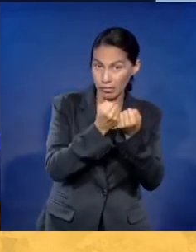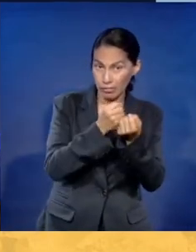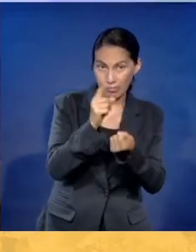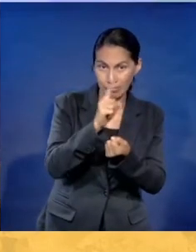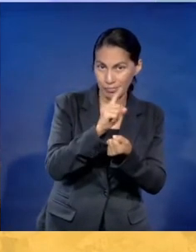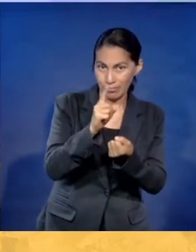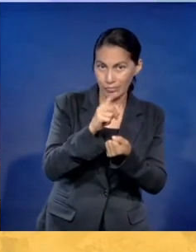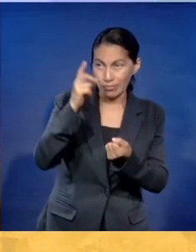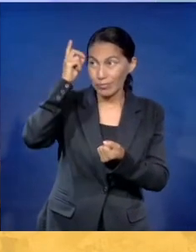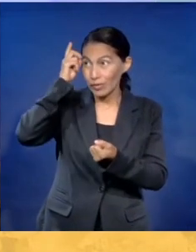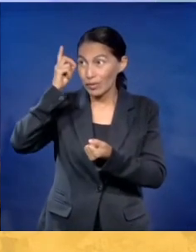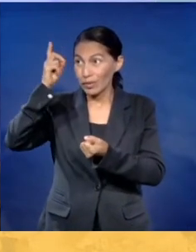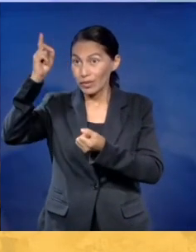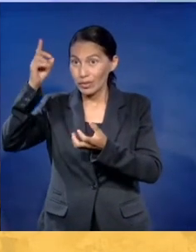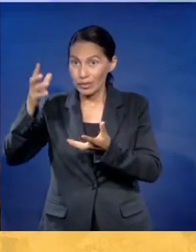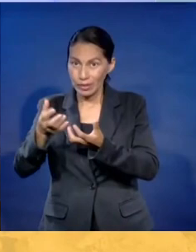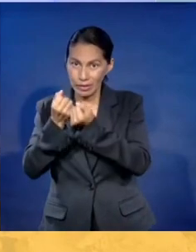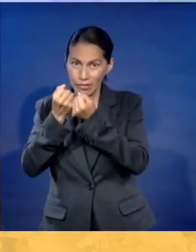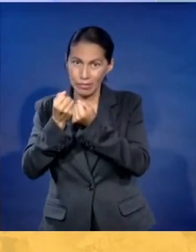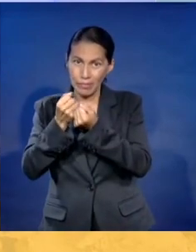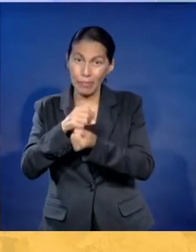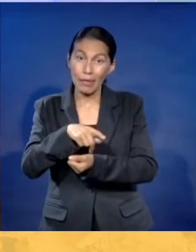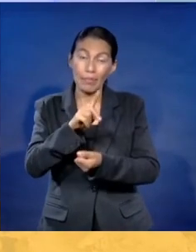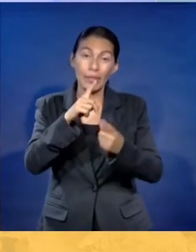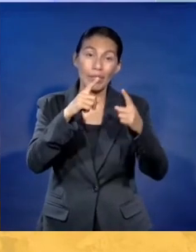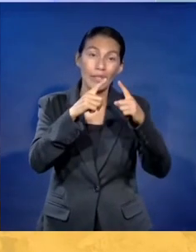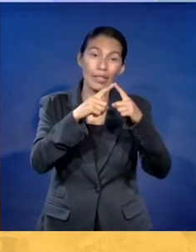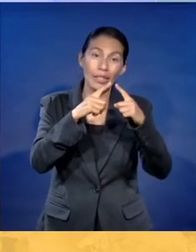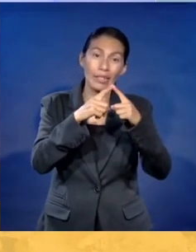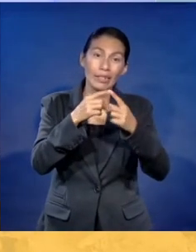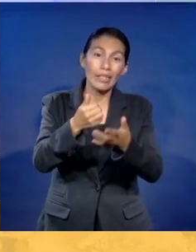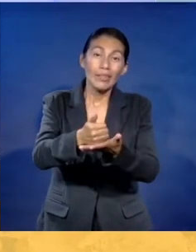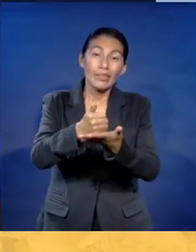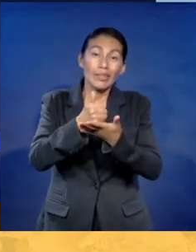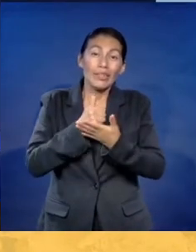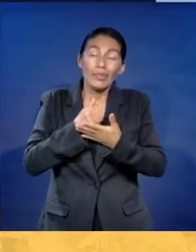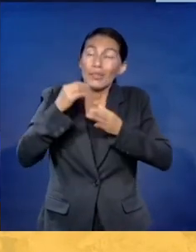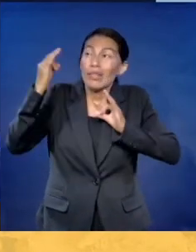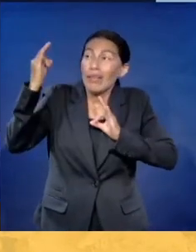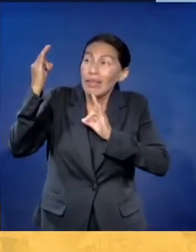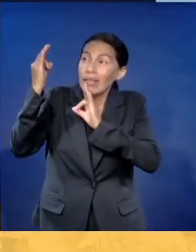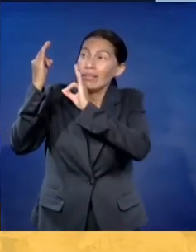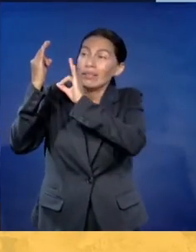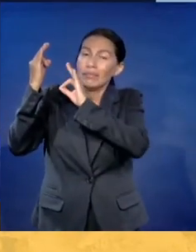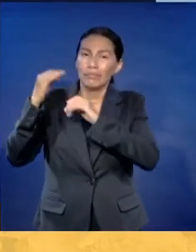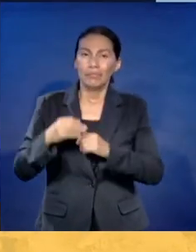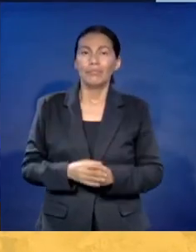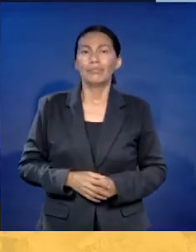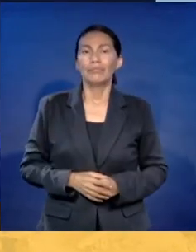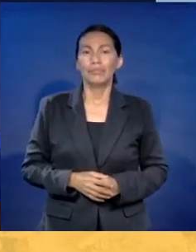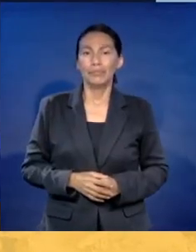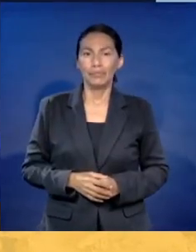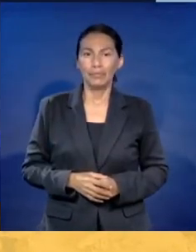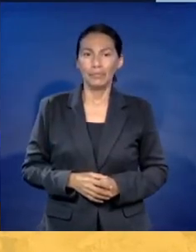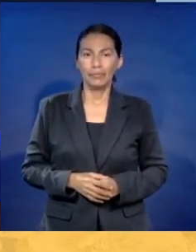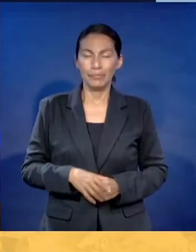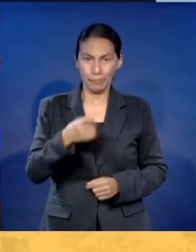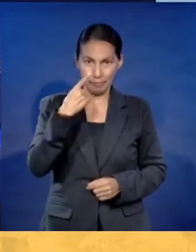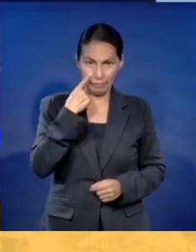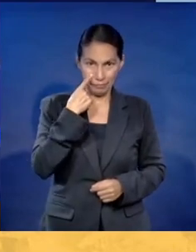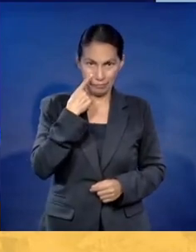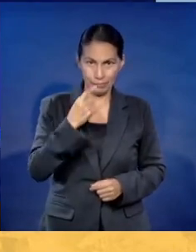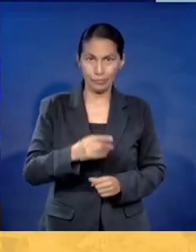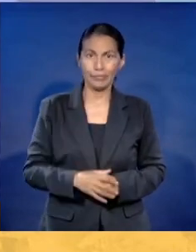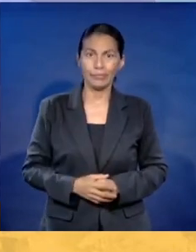pero la iglesia es el medio instituido para ayudarnos a mantenernos cerca de él ahora